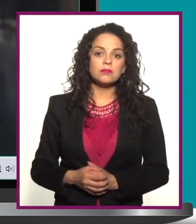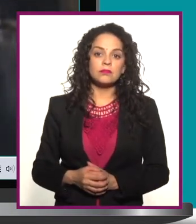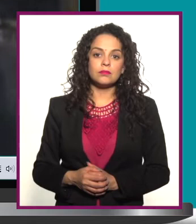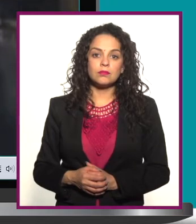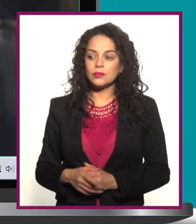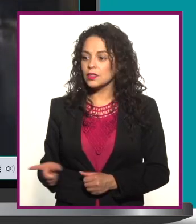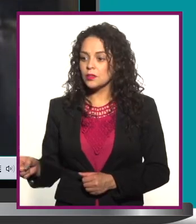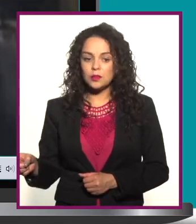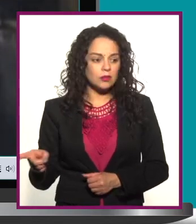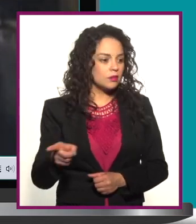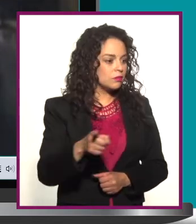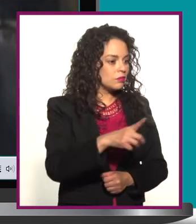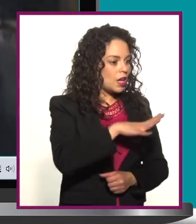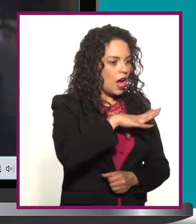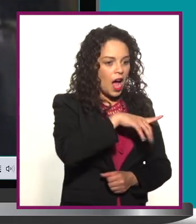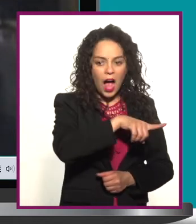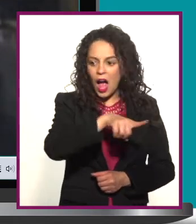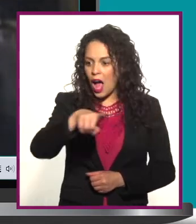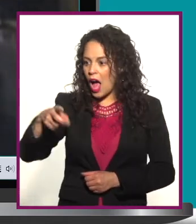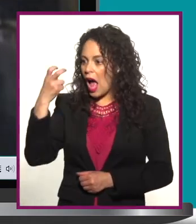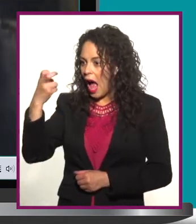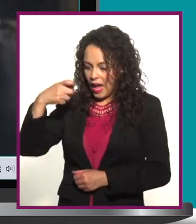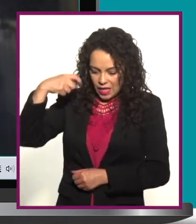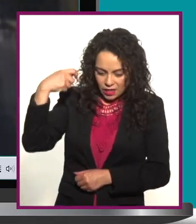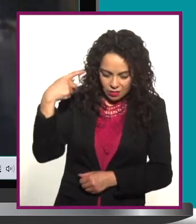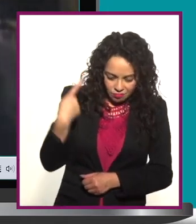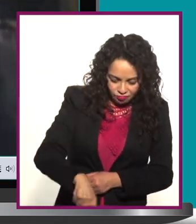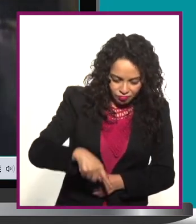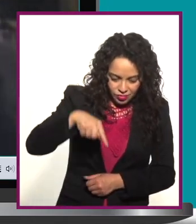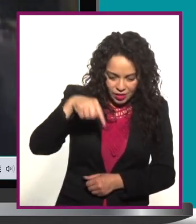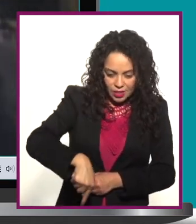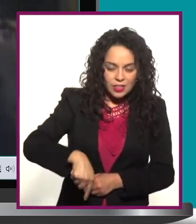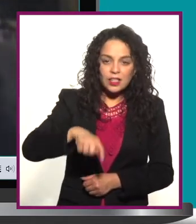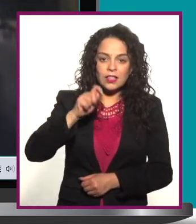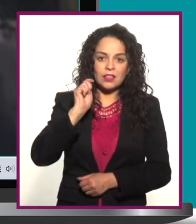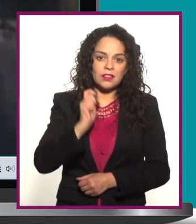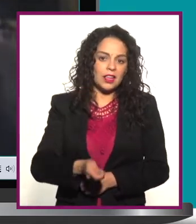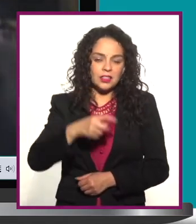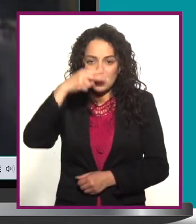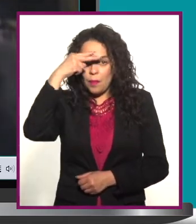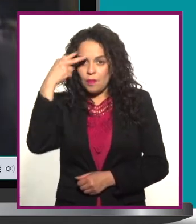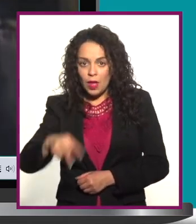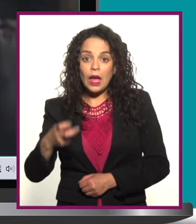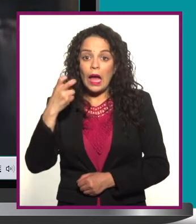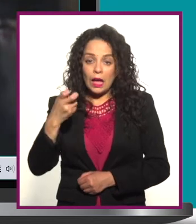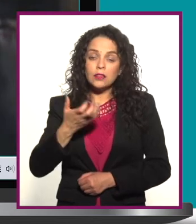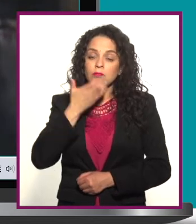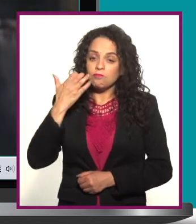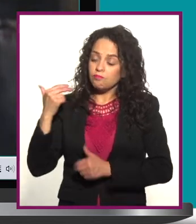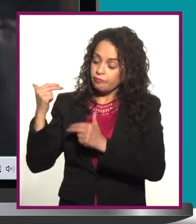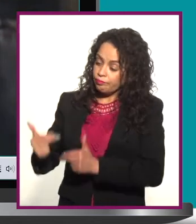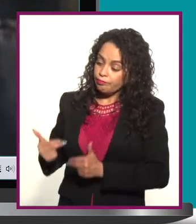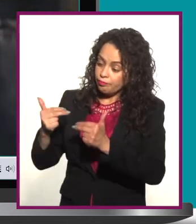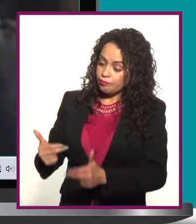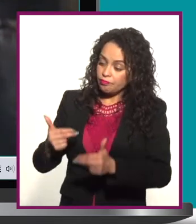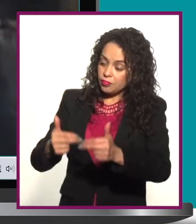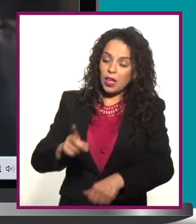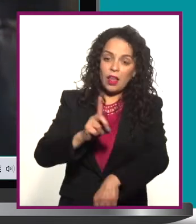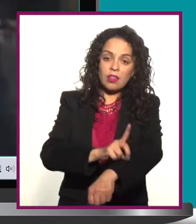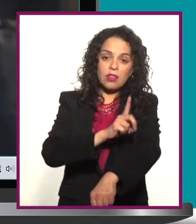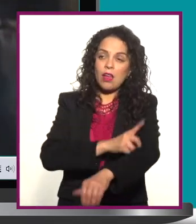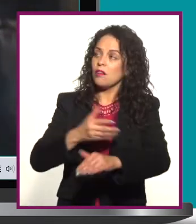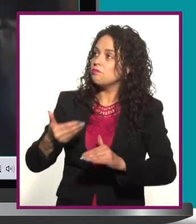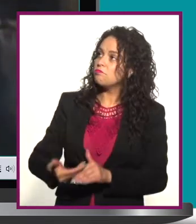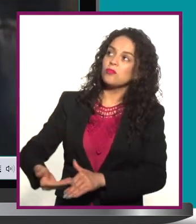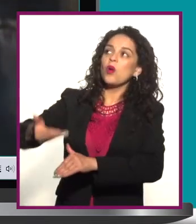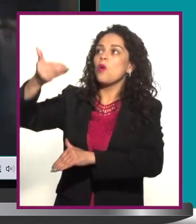todo lo que gira a nuestro alrededor y lo que nos hace mexicanos es parte de nuestras tradiciones que vienen desde los pueblos